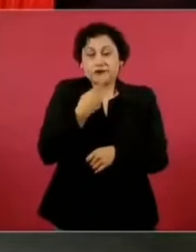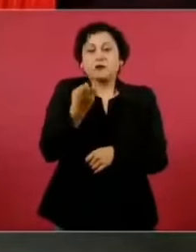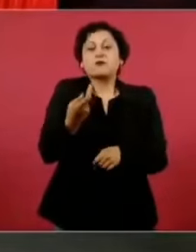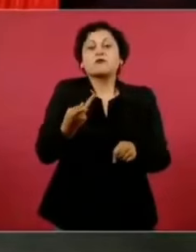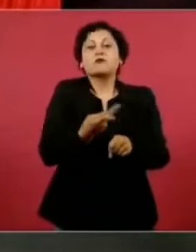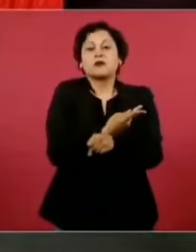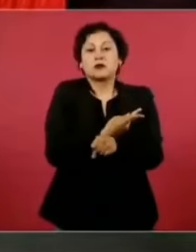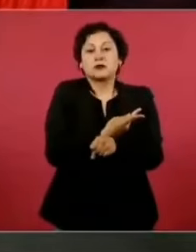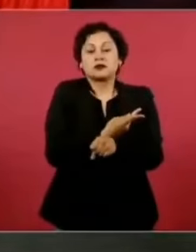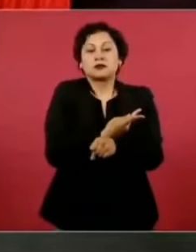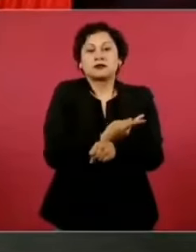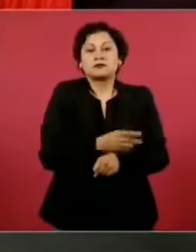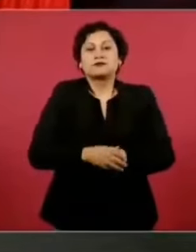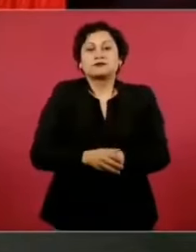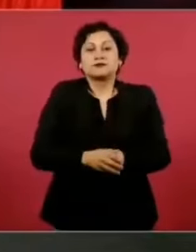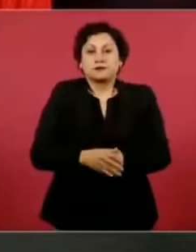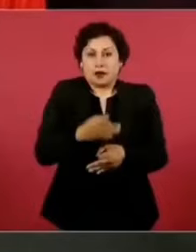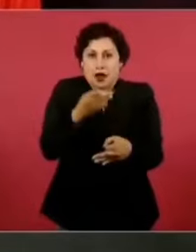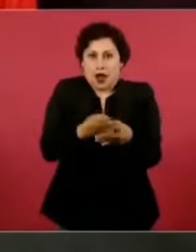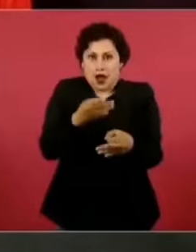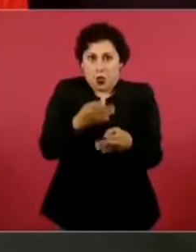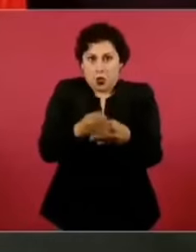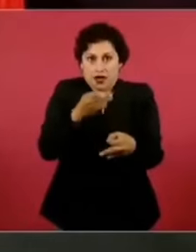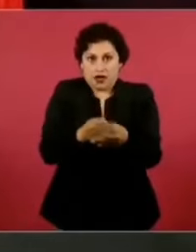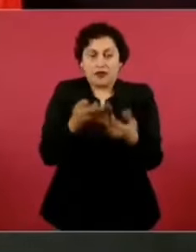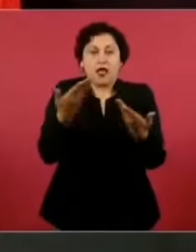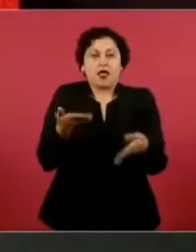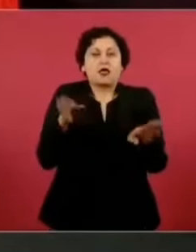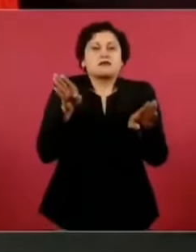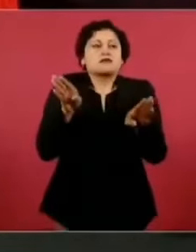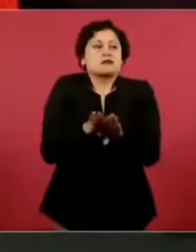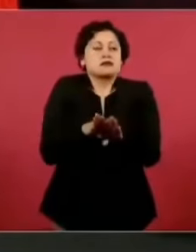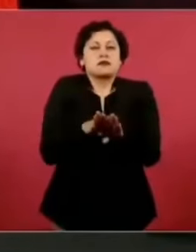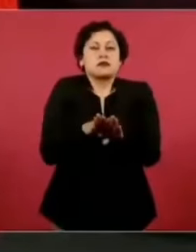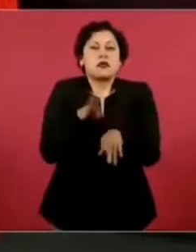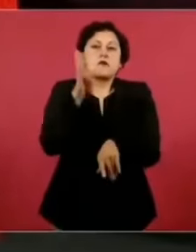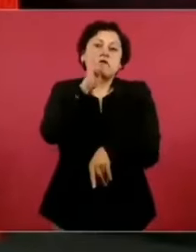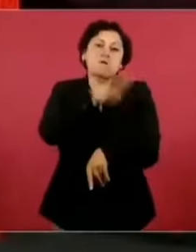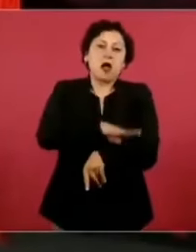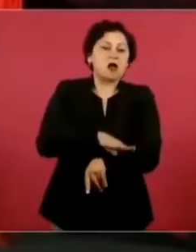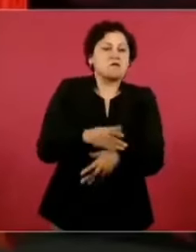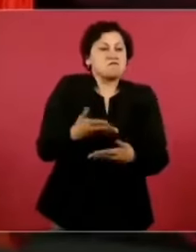lo están haciendo ahora, es decir, incumpliendo con su responsabilidad,